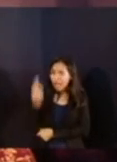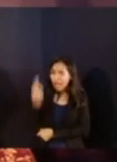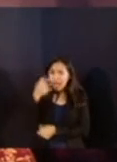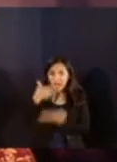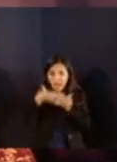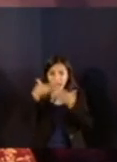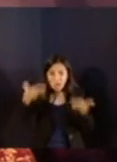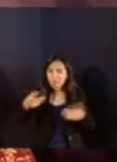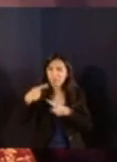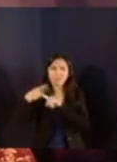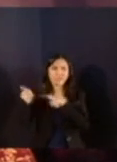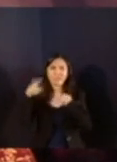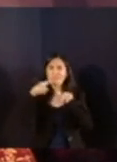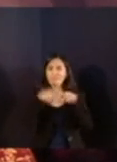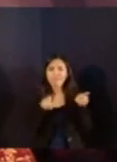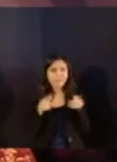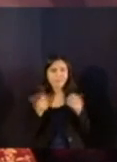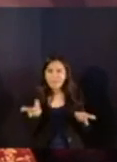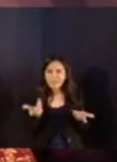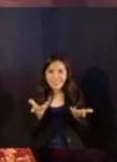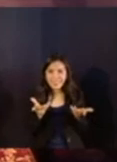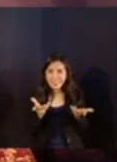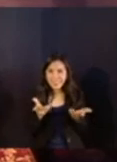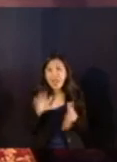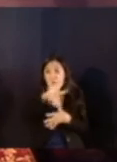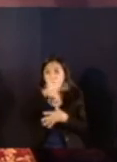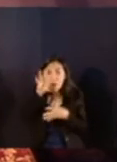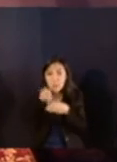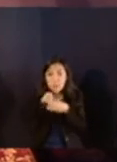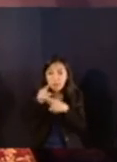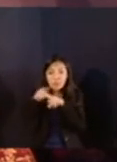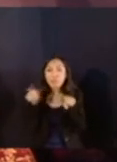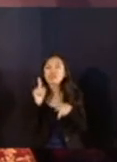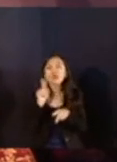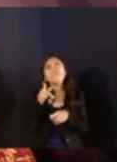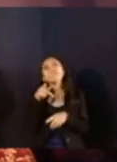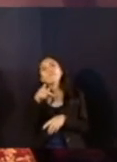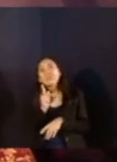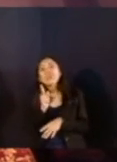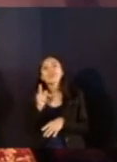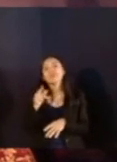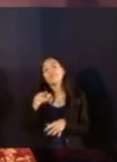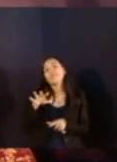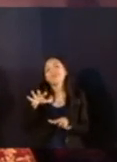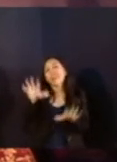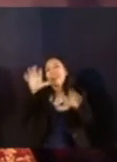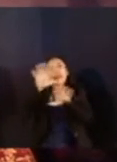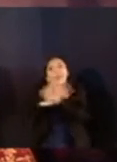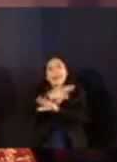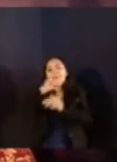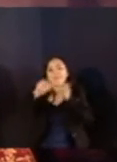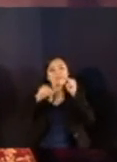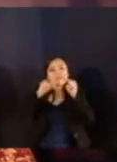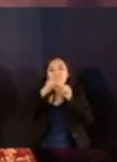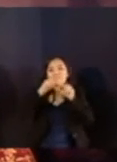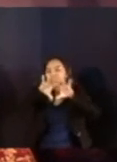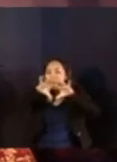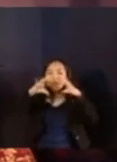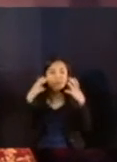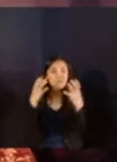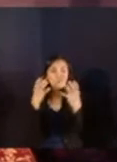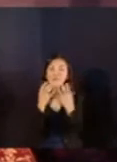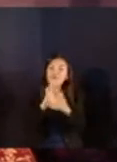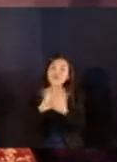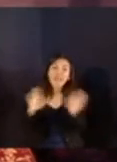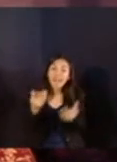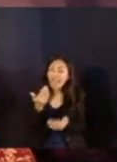diferente. No quiero decir completamente diferente, pero digamos, es otro mundo respecto del que vivimos